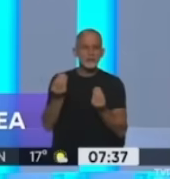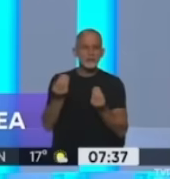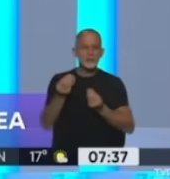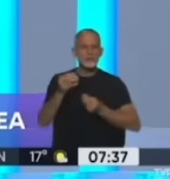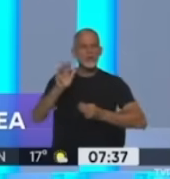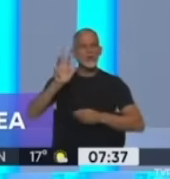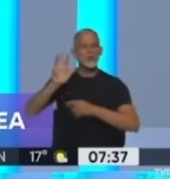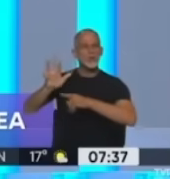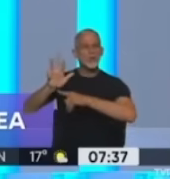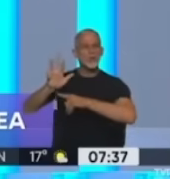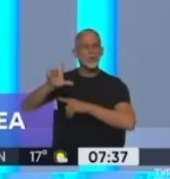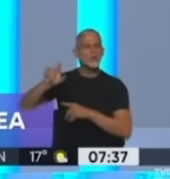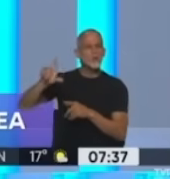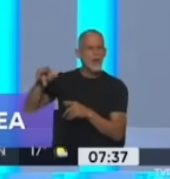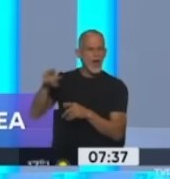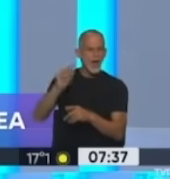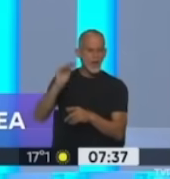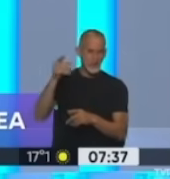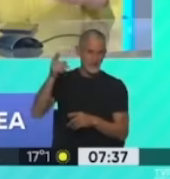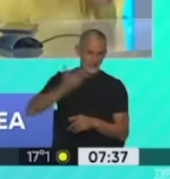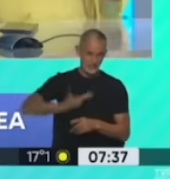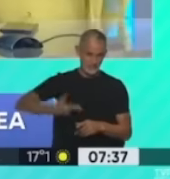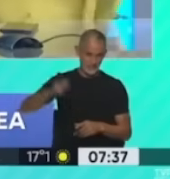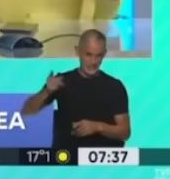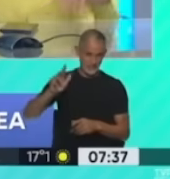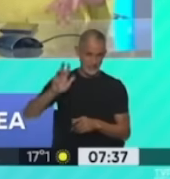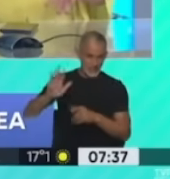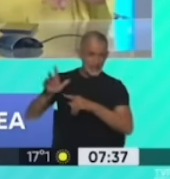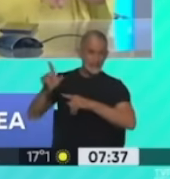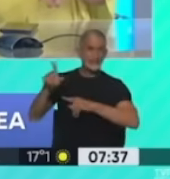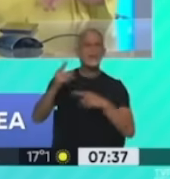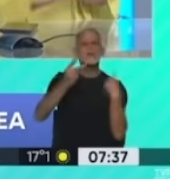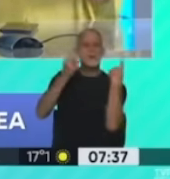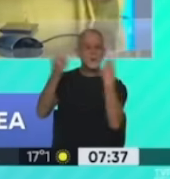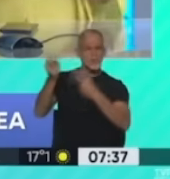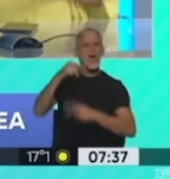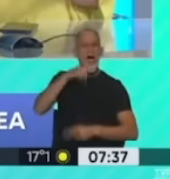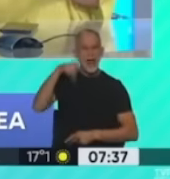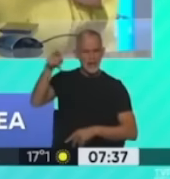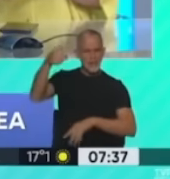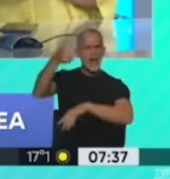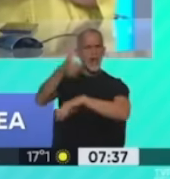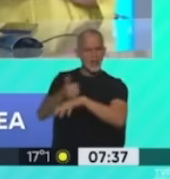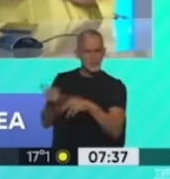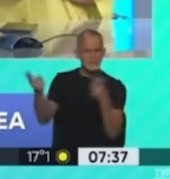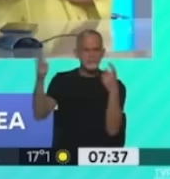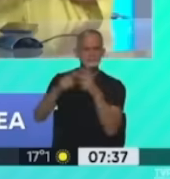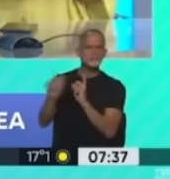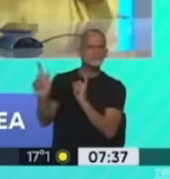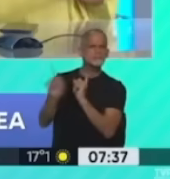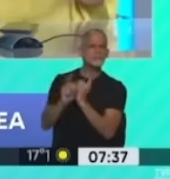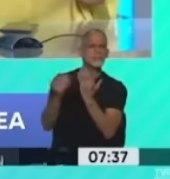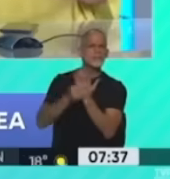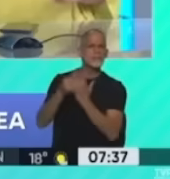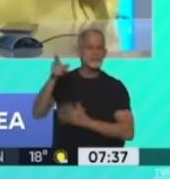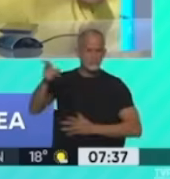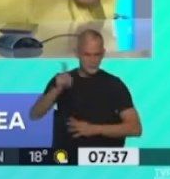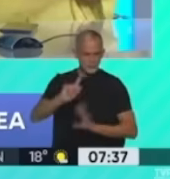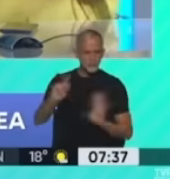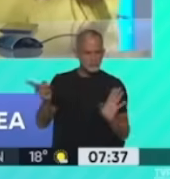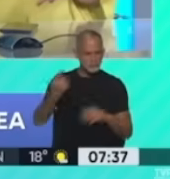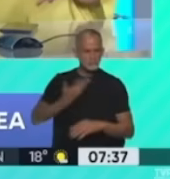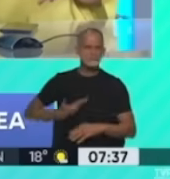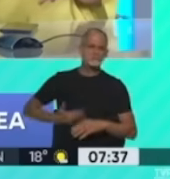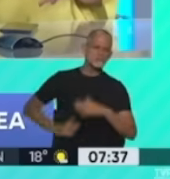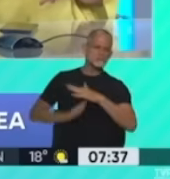Lula da Silva, el presidente brasileño, viajó a Alemania, se reunió con el canciller Olaf Scholz y